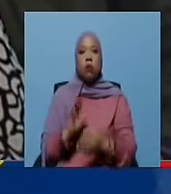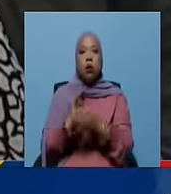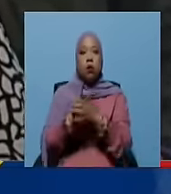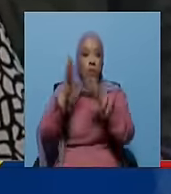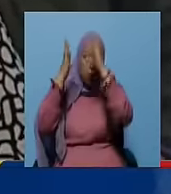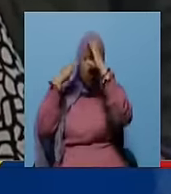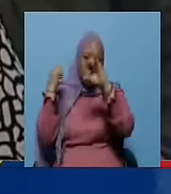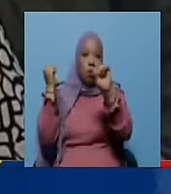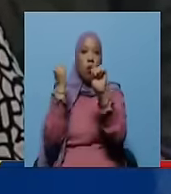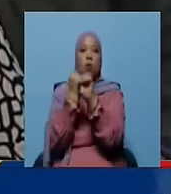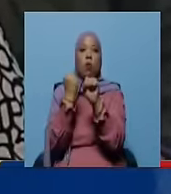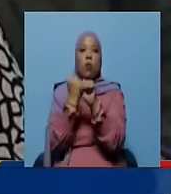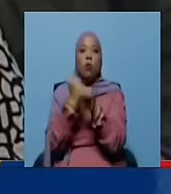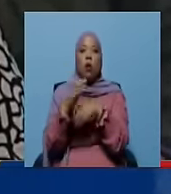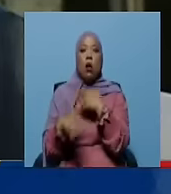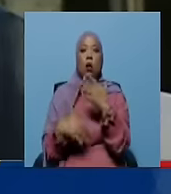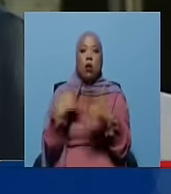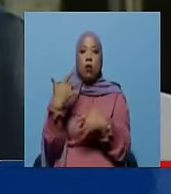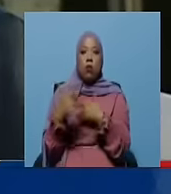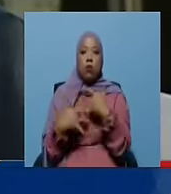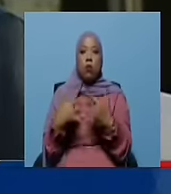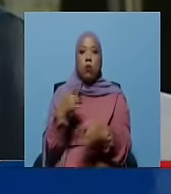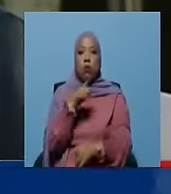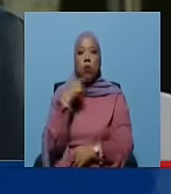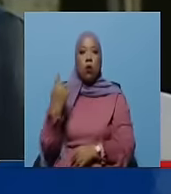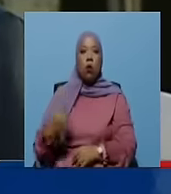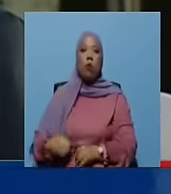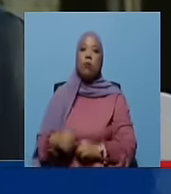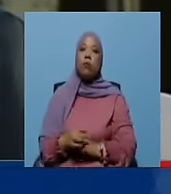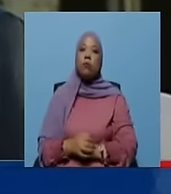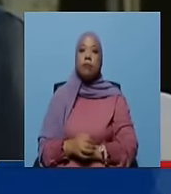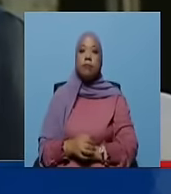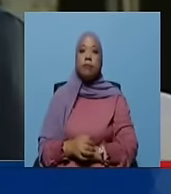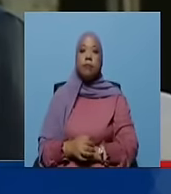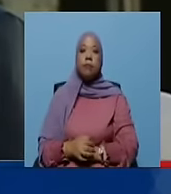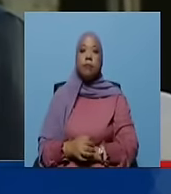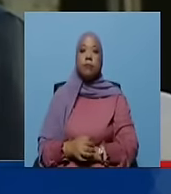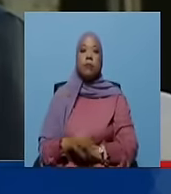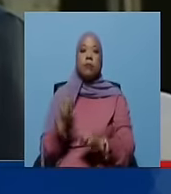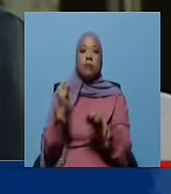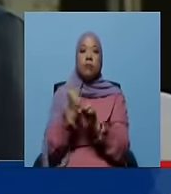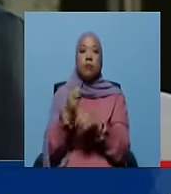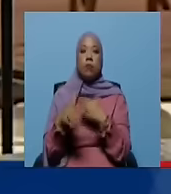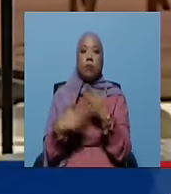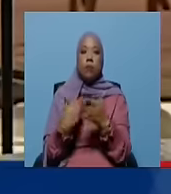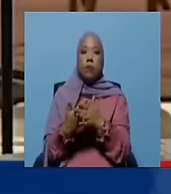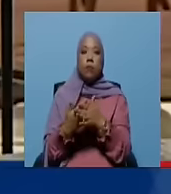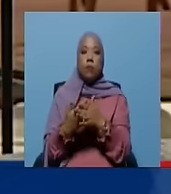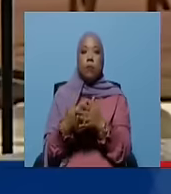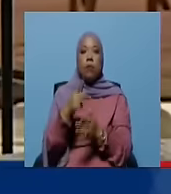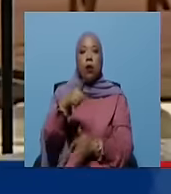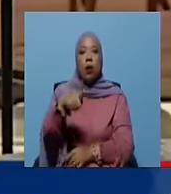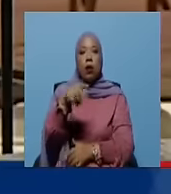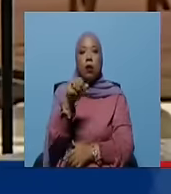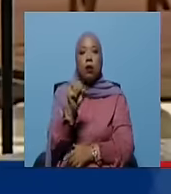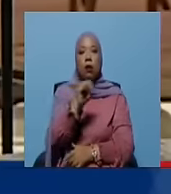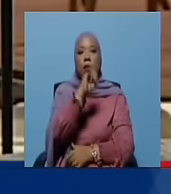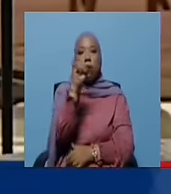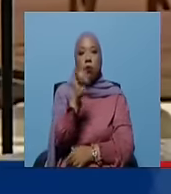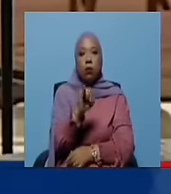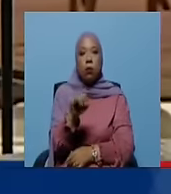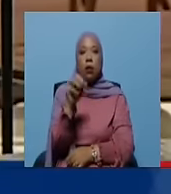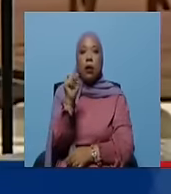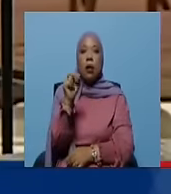embajador, así se lo dije al presidente Xi Jinping, que nos vimos recientemente allá en Kazán, Rusia, tenemos